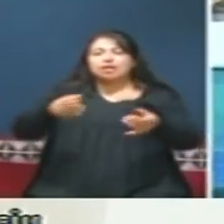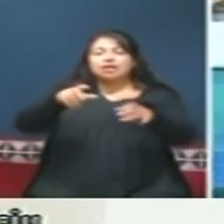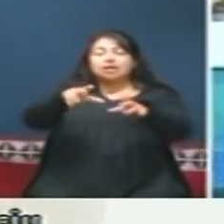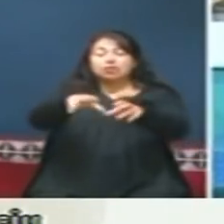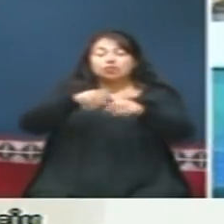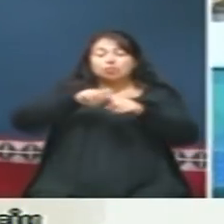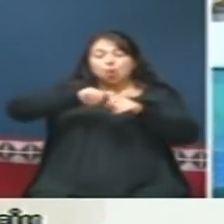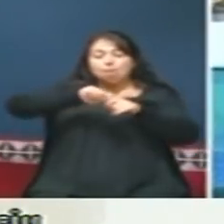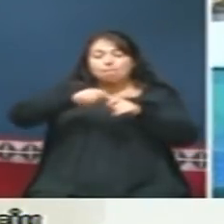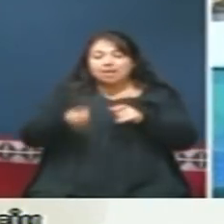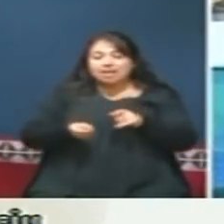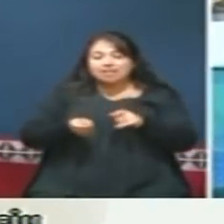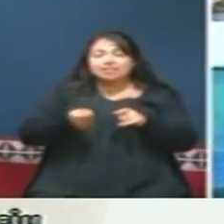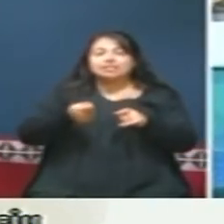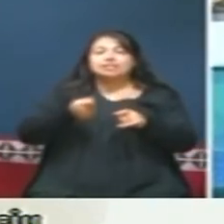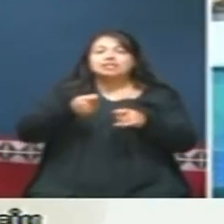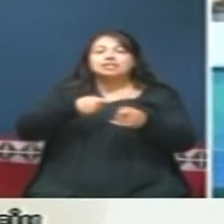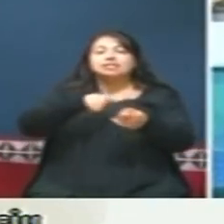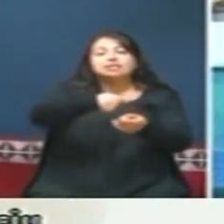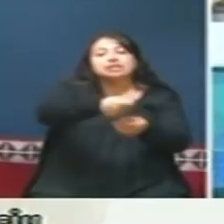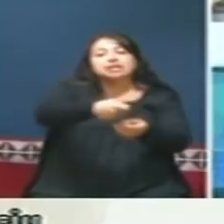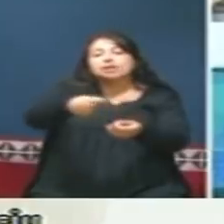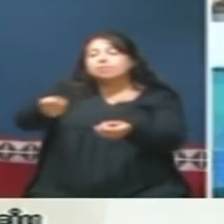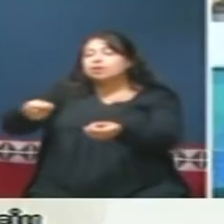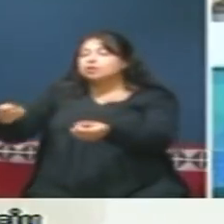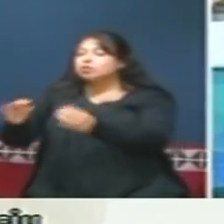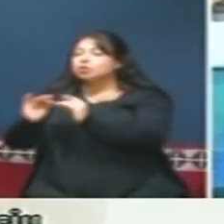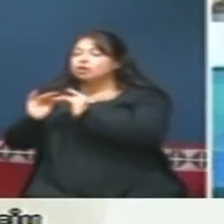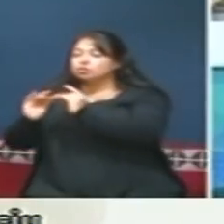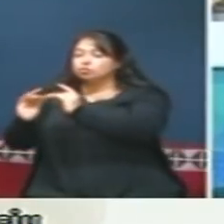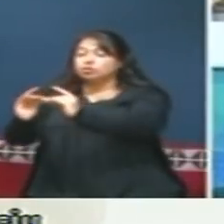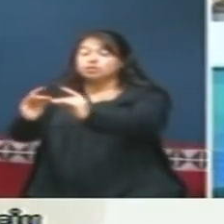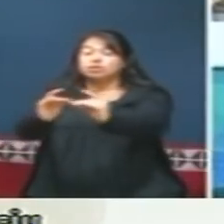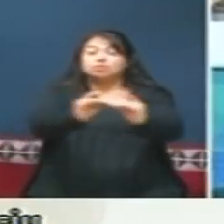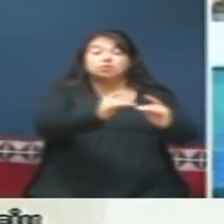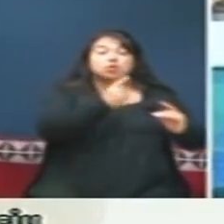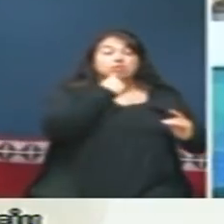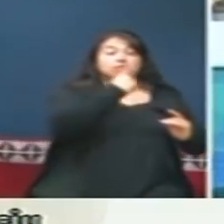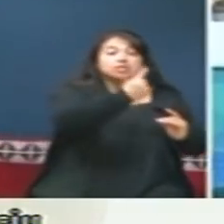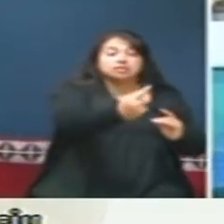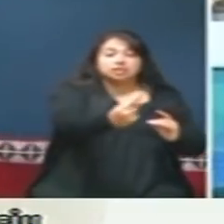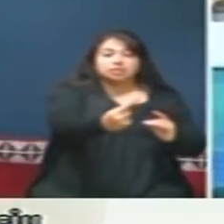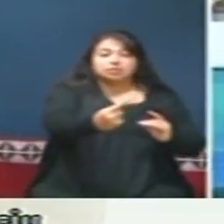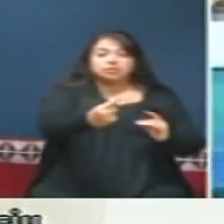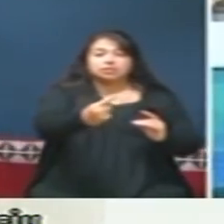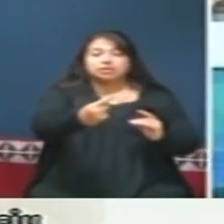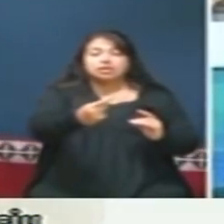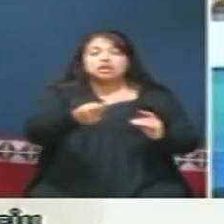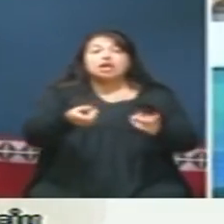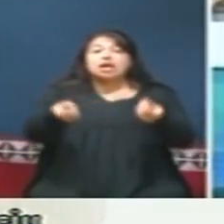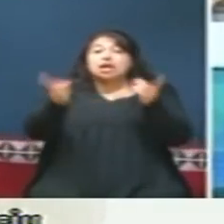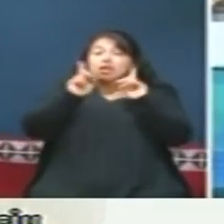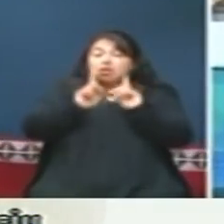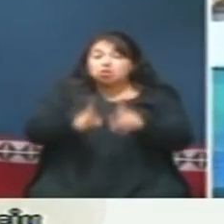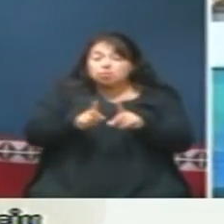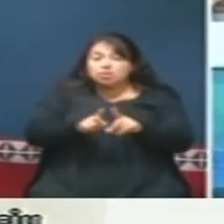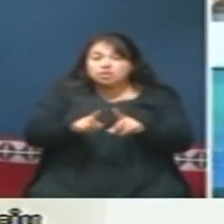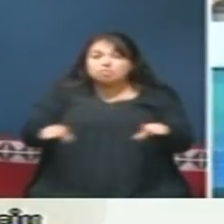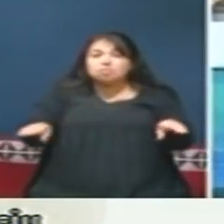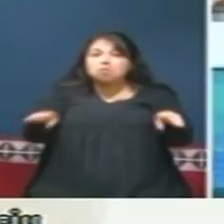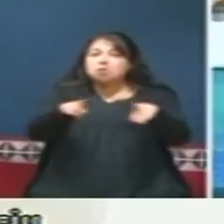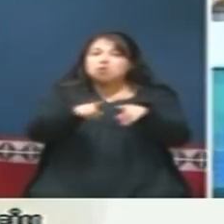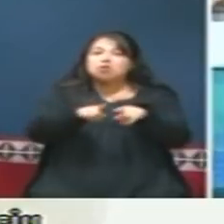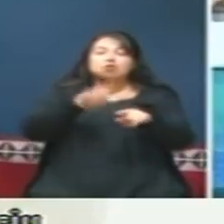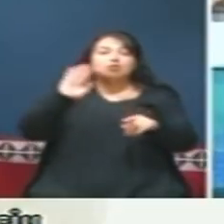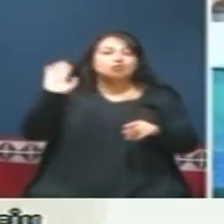gracias, lo partió y lo dio a sus discípulos diciendo: tomen y coman todos de